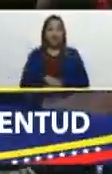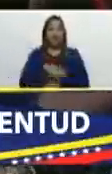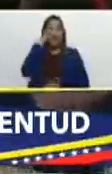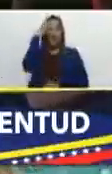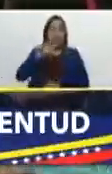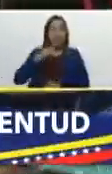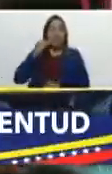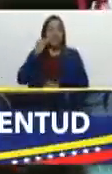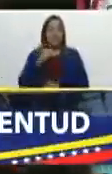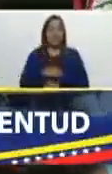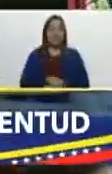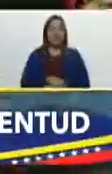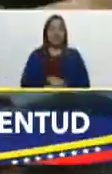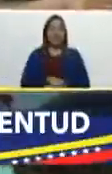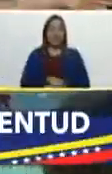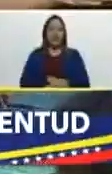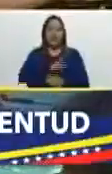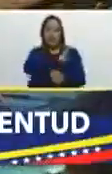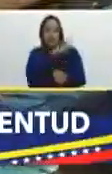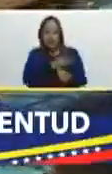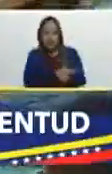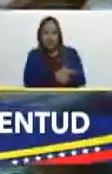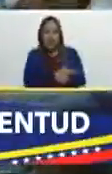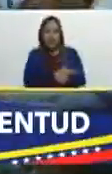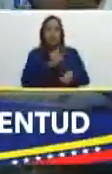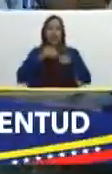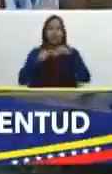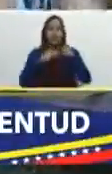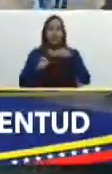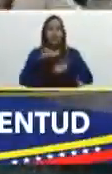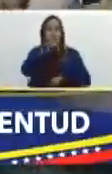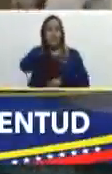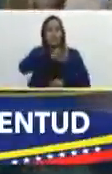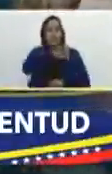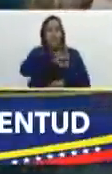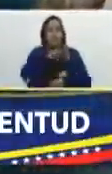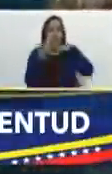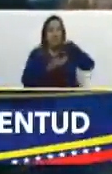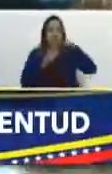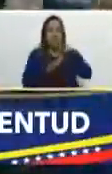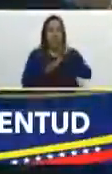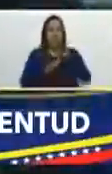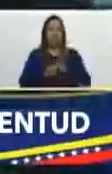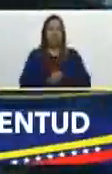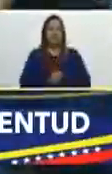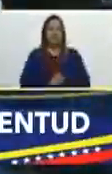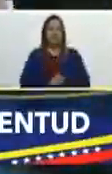Fortalecer los movimientos sociales de recreadores.